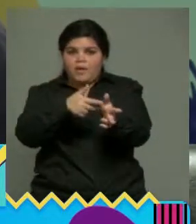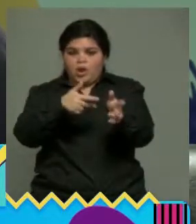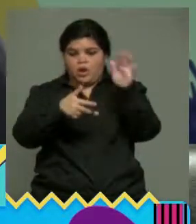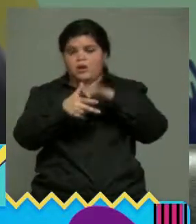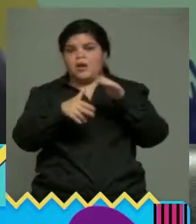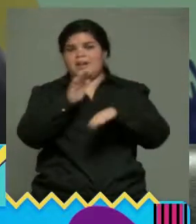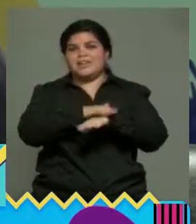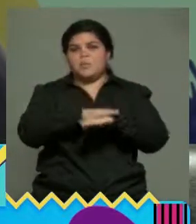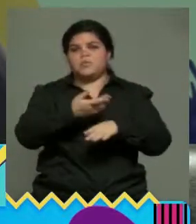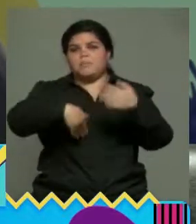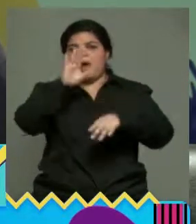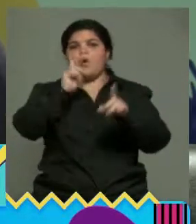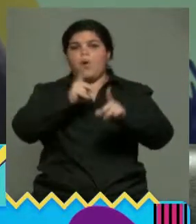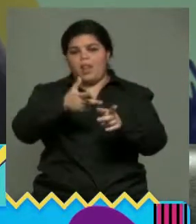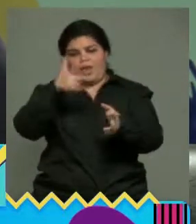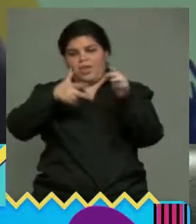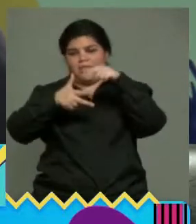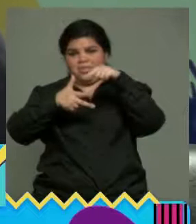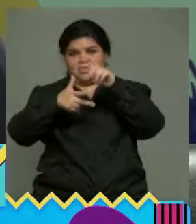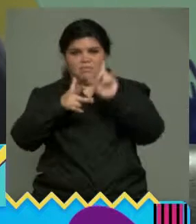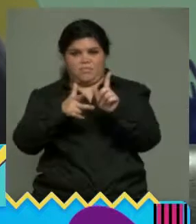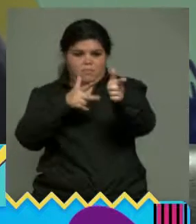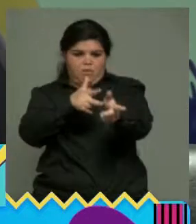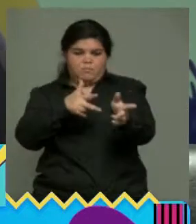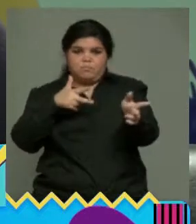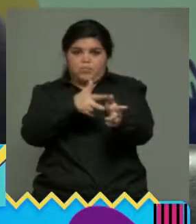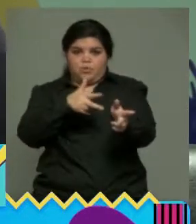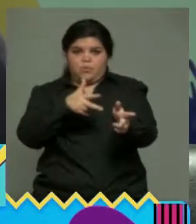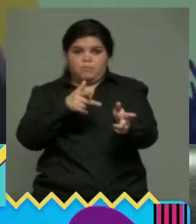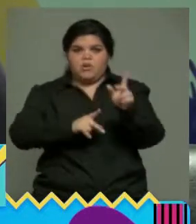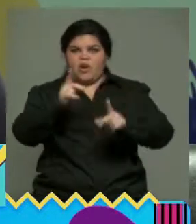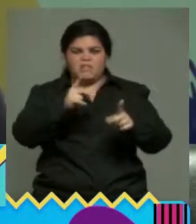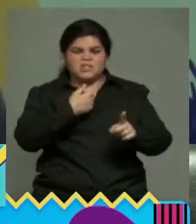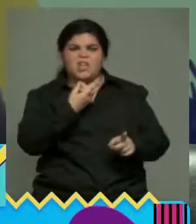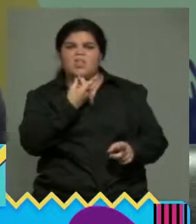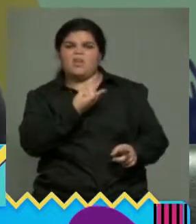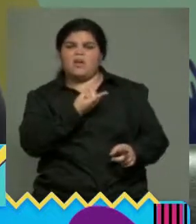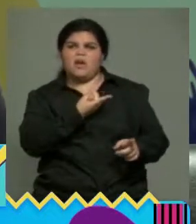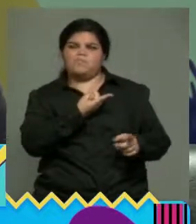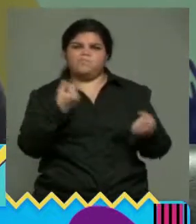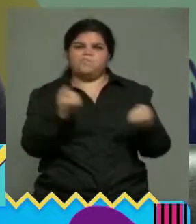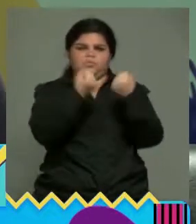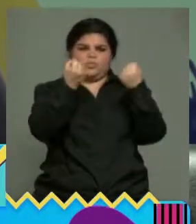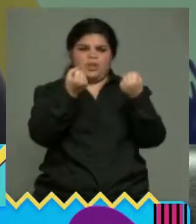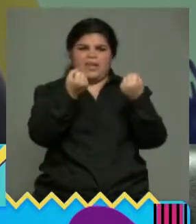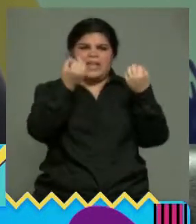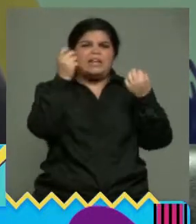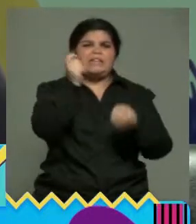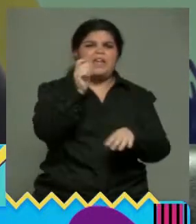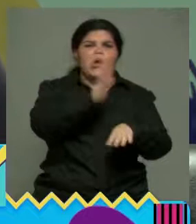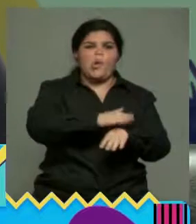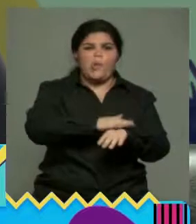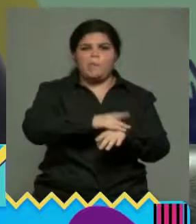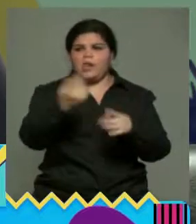puntos que está sujeto a controversia, que no está claro? Recuerda que normalmente el seguro